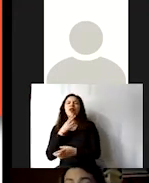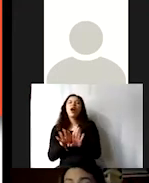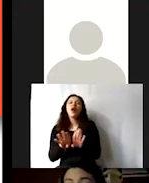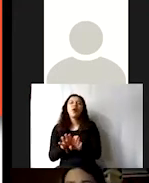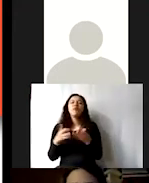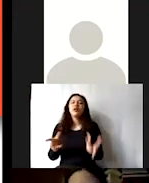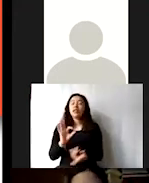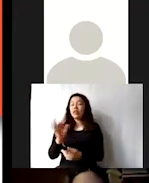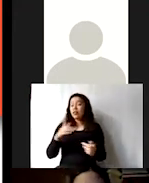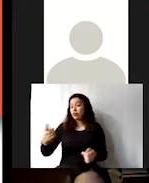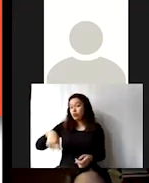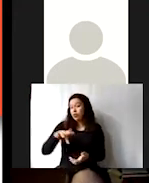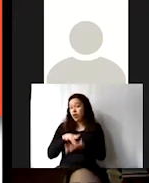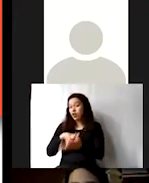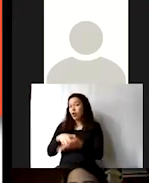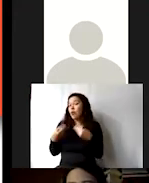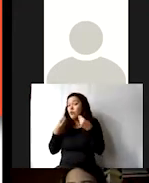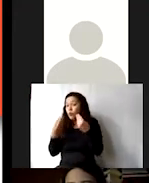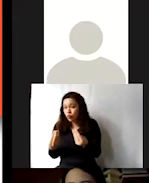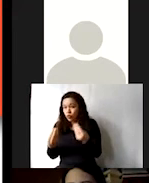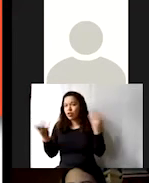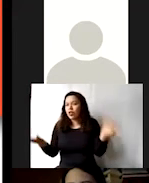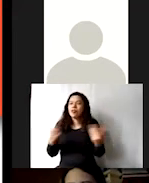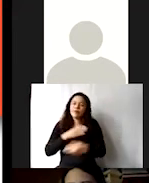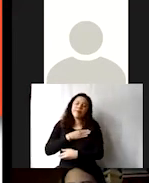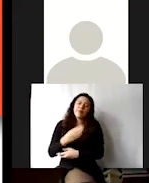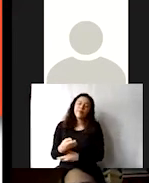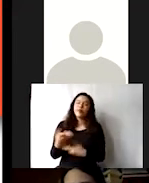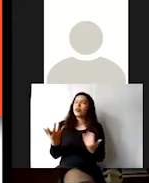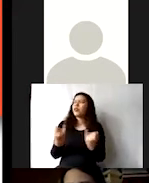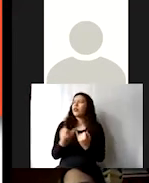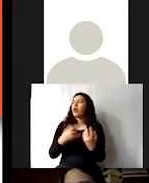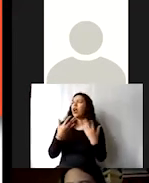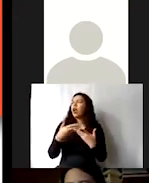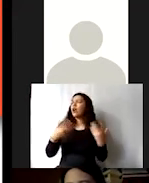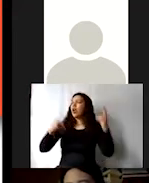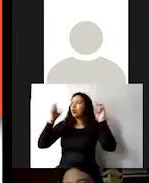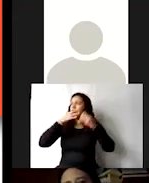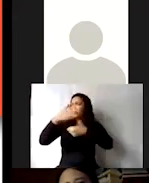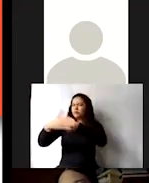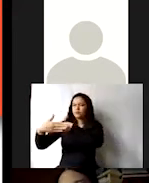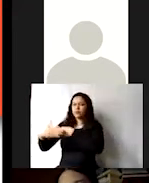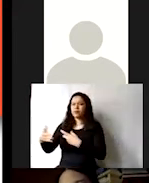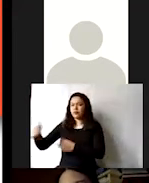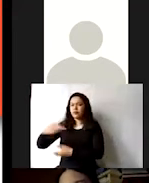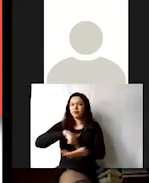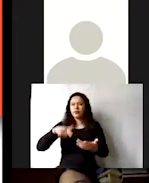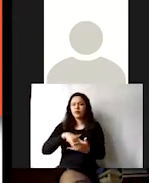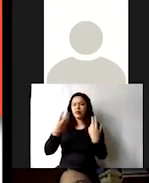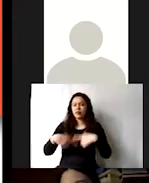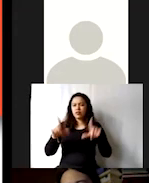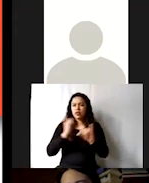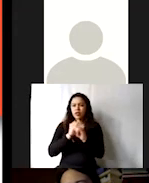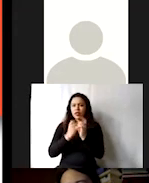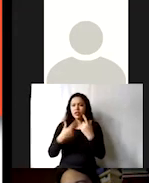ayude mucho. Y pues bueno, al igual que el tema de las convocatorias y los sitios web, les voy a estar poniendo también